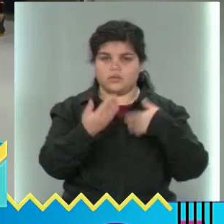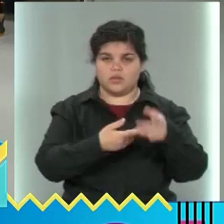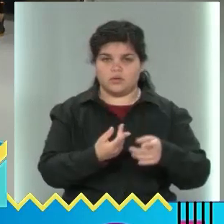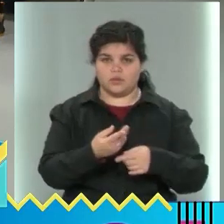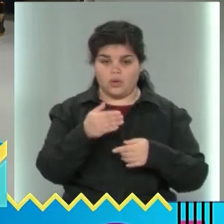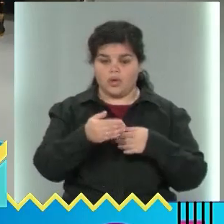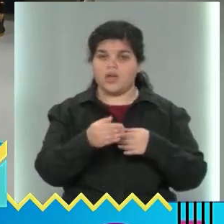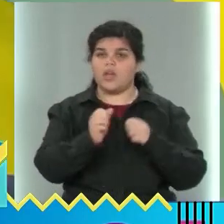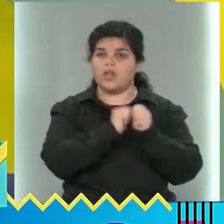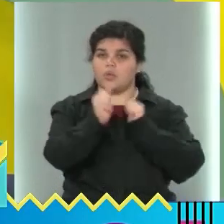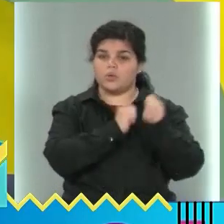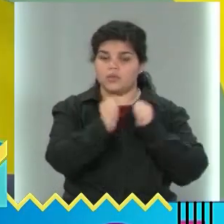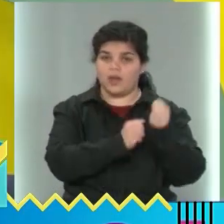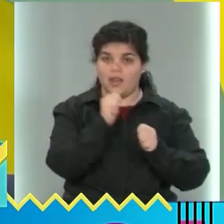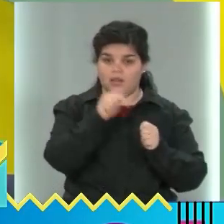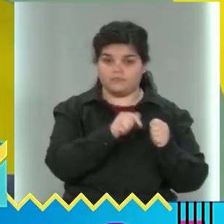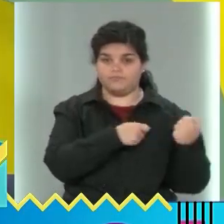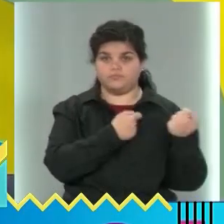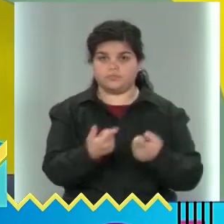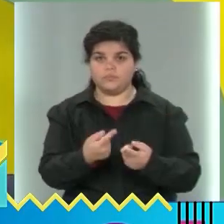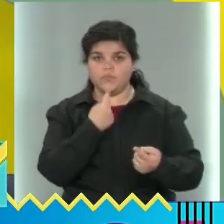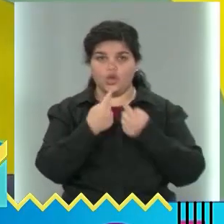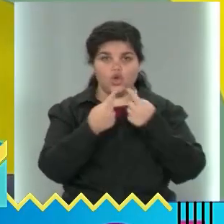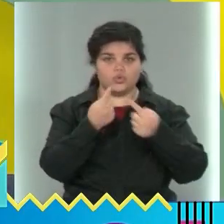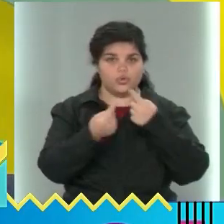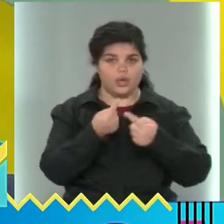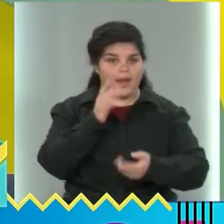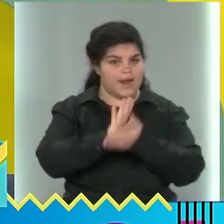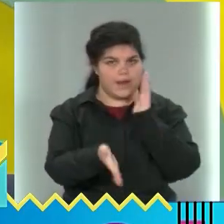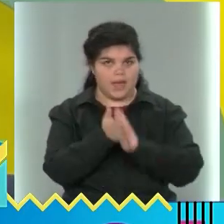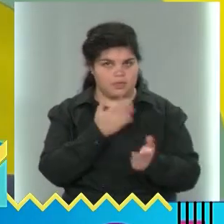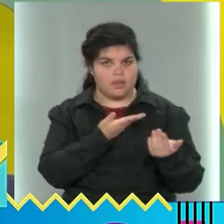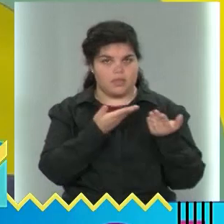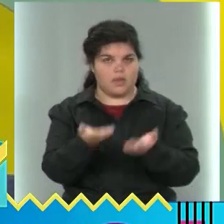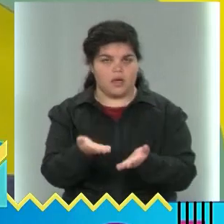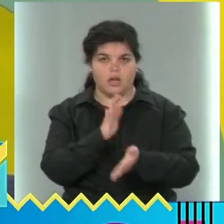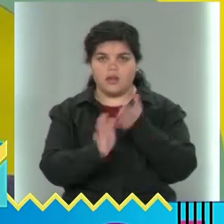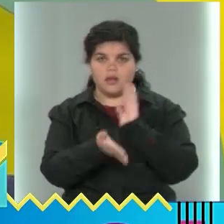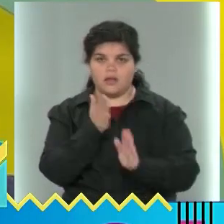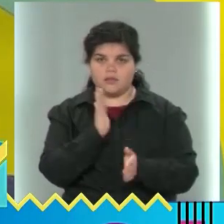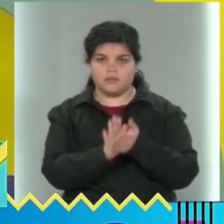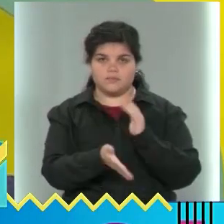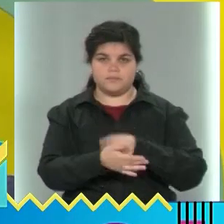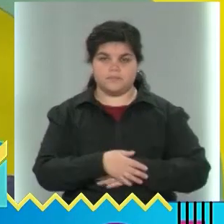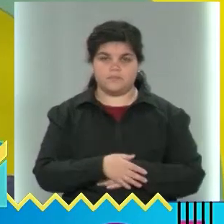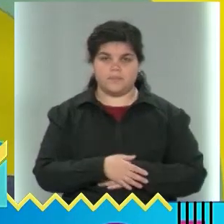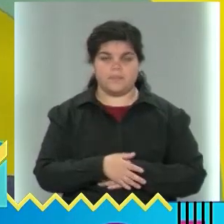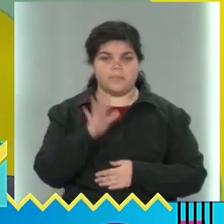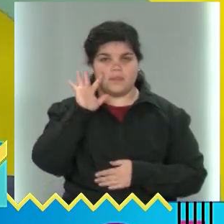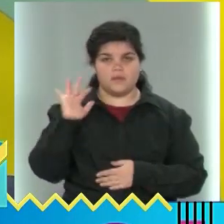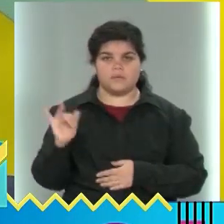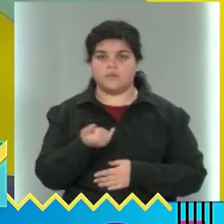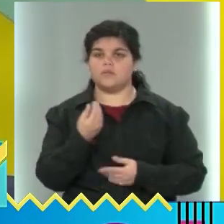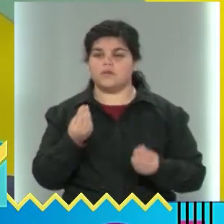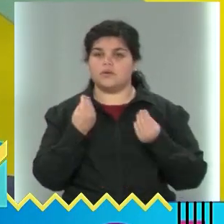IDITS, con consultores en forma gratuita para que puedan ver cómo está la